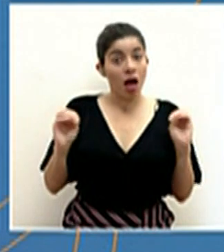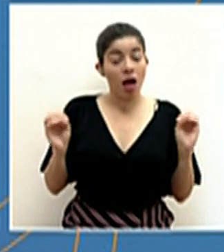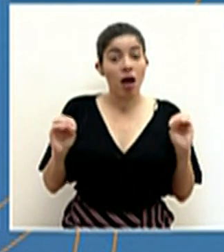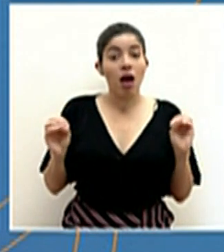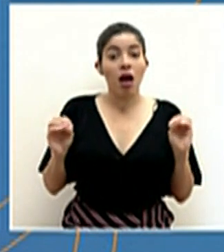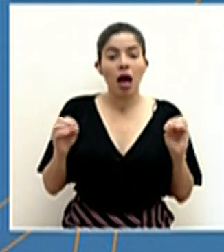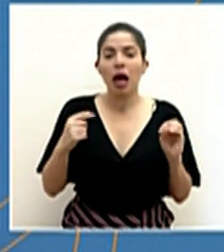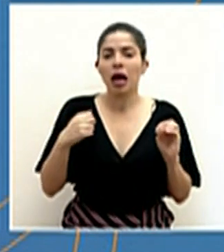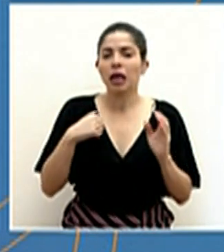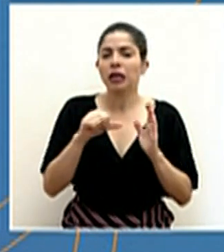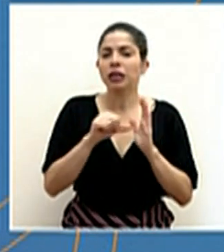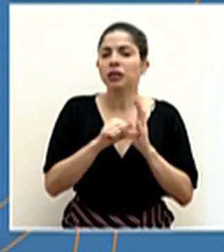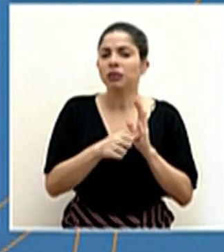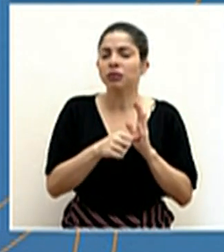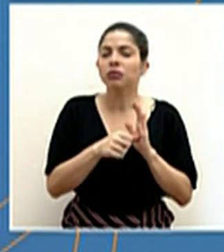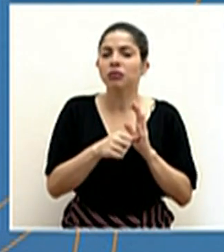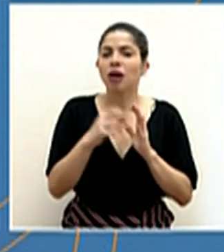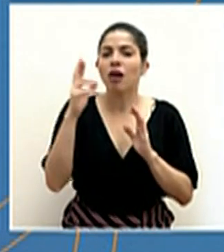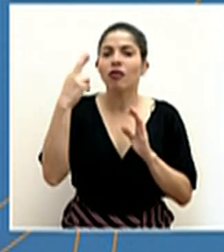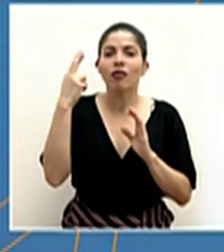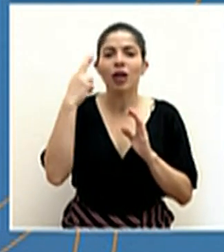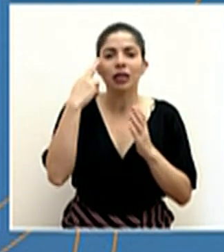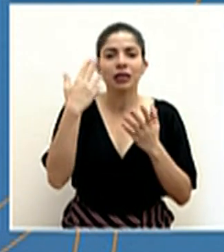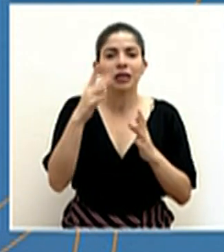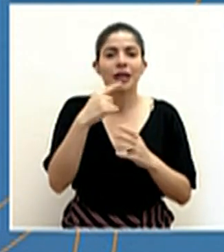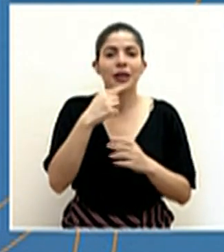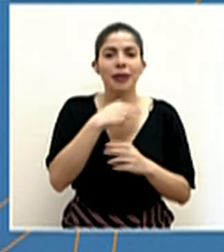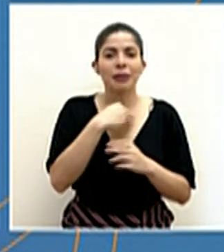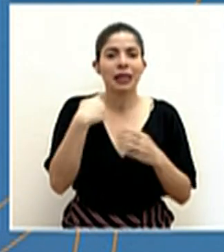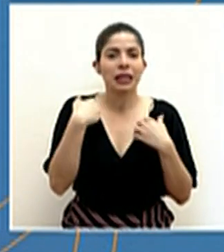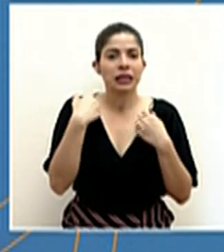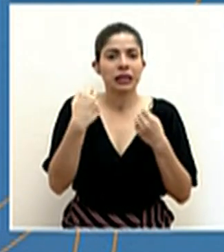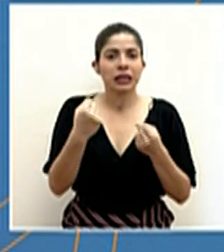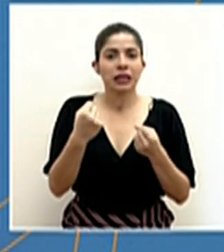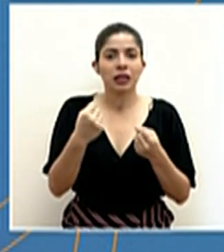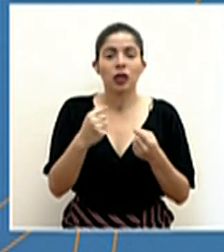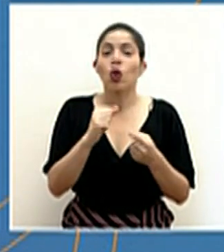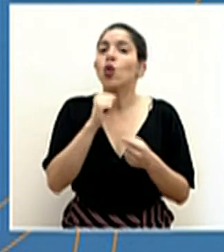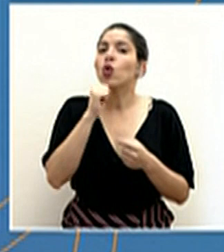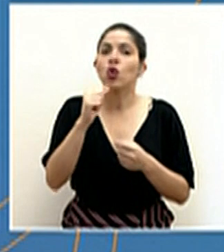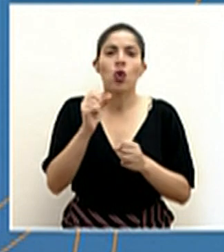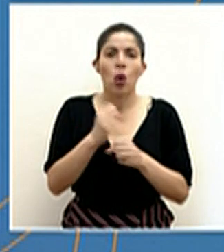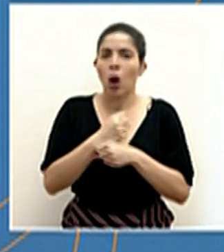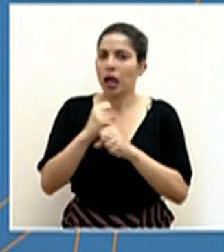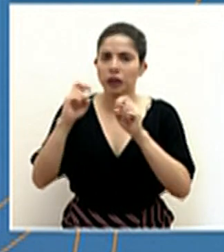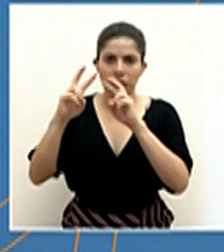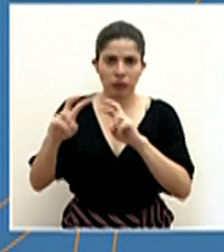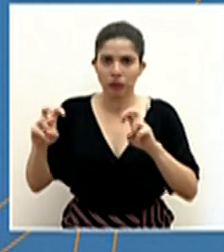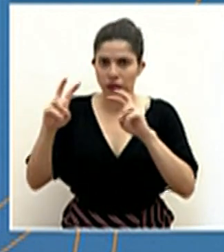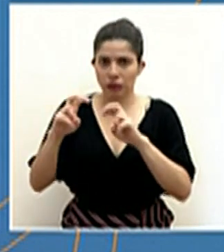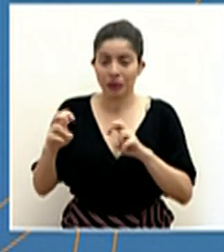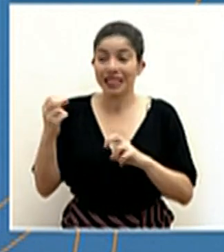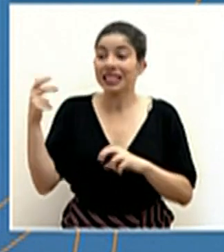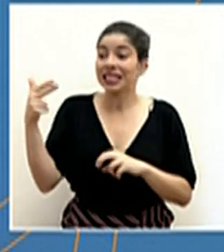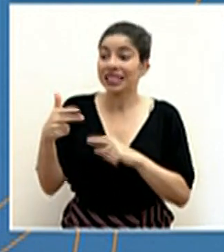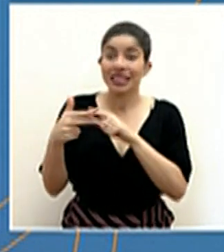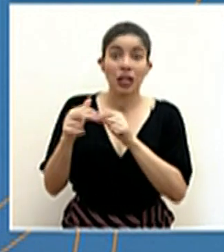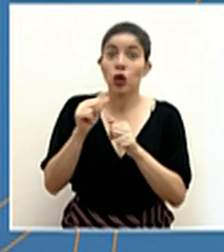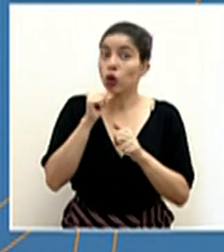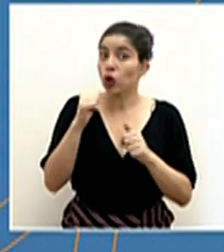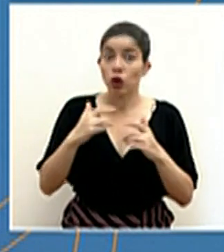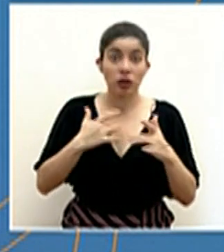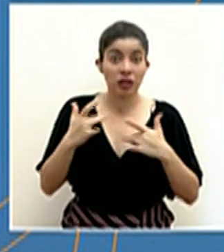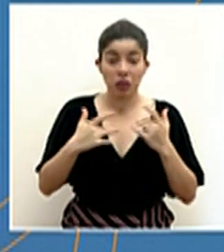quiero enfatizar por las razones que ha señalado el ministro de Salud, no se van a realizar pruebas. Si no viene con síntomas